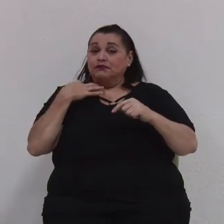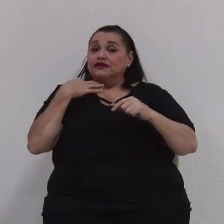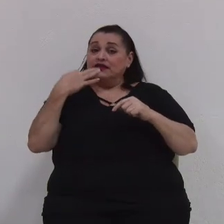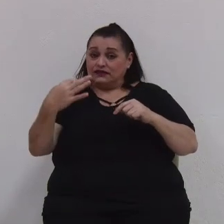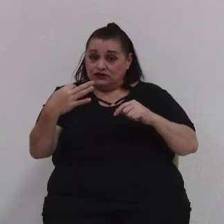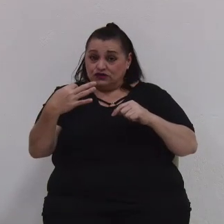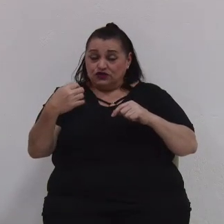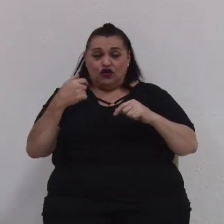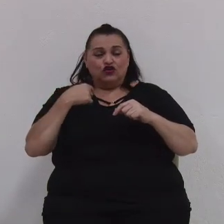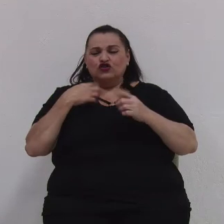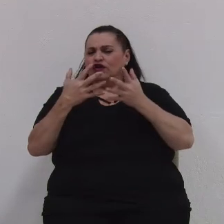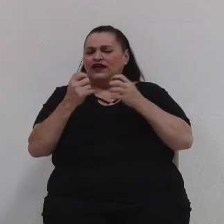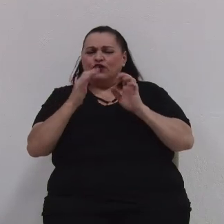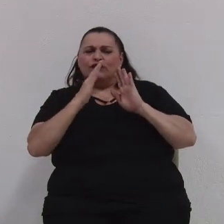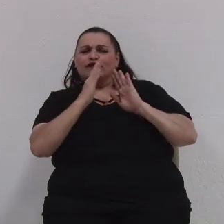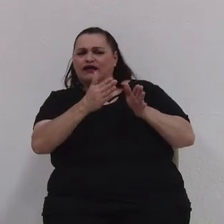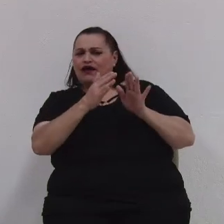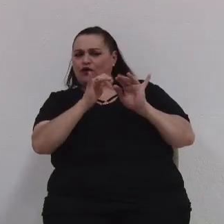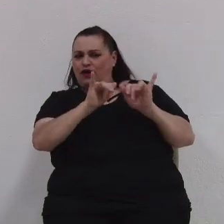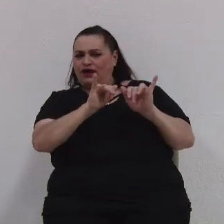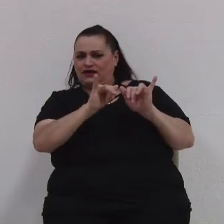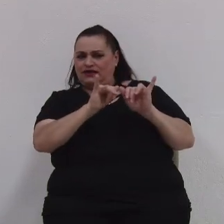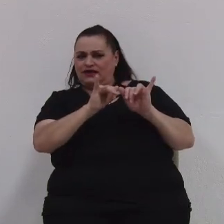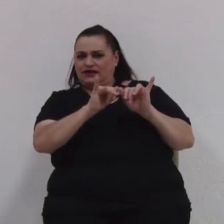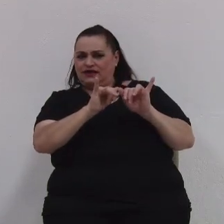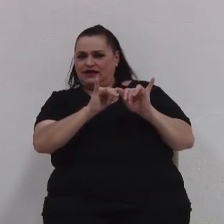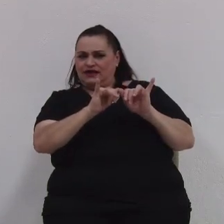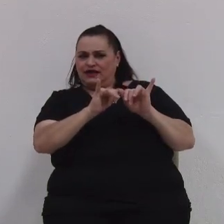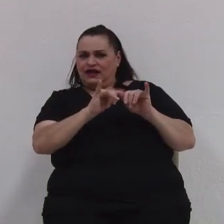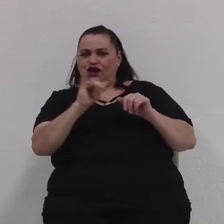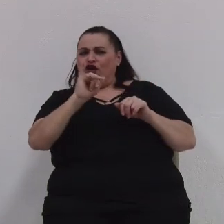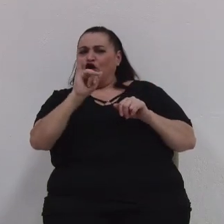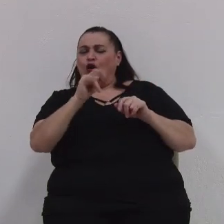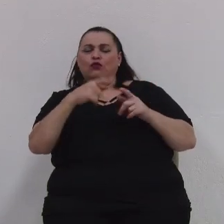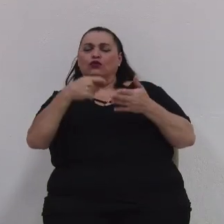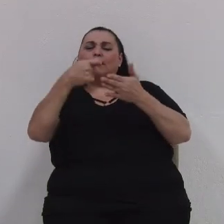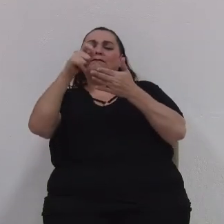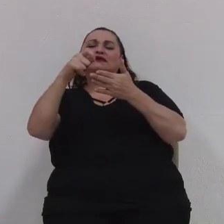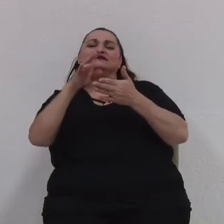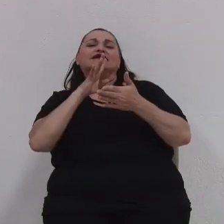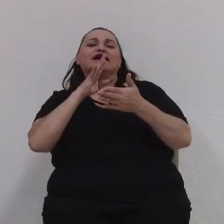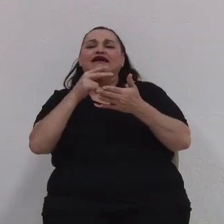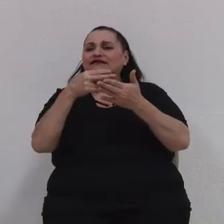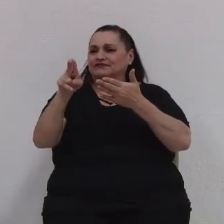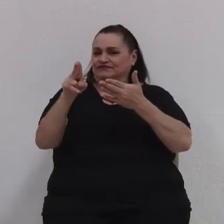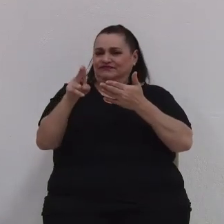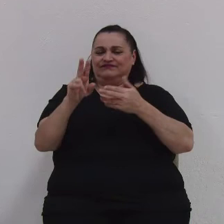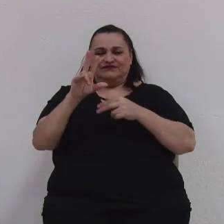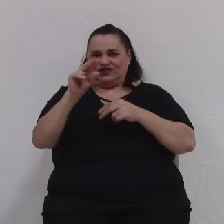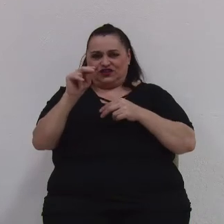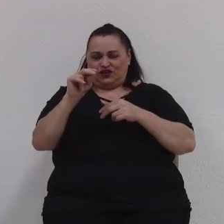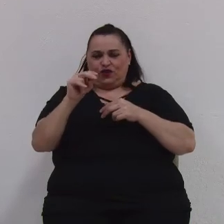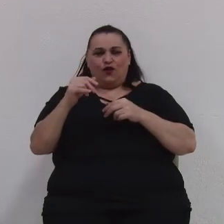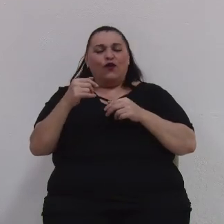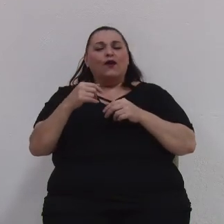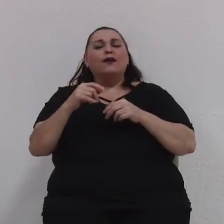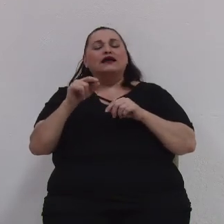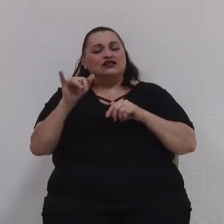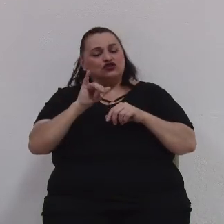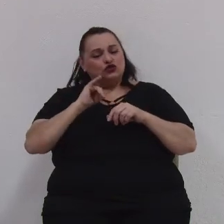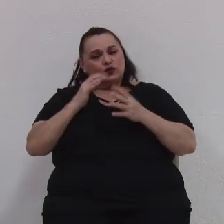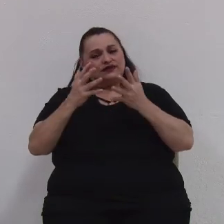no quisiera dejarlo aquí como una, ¿verdad? Como hay una pincelada como para calmar la conciencia, sino más bien